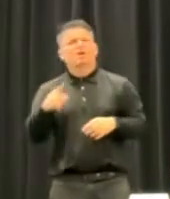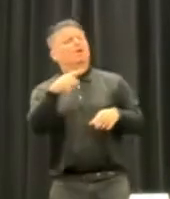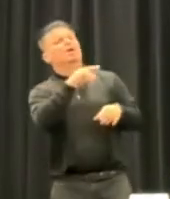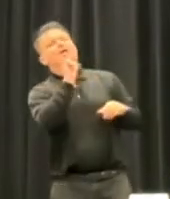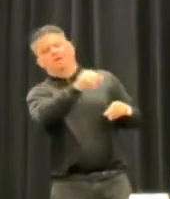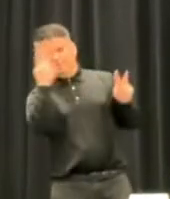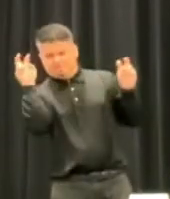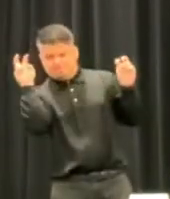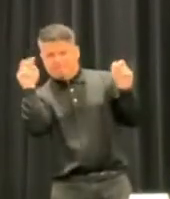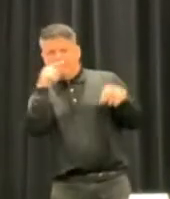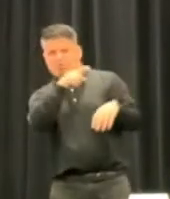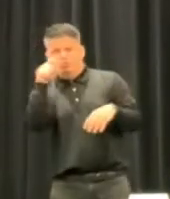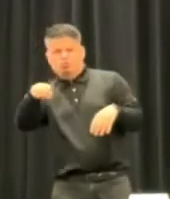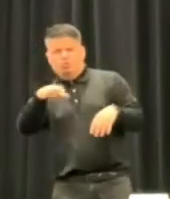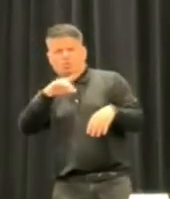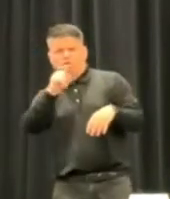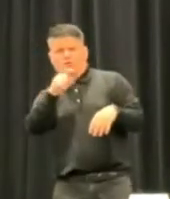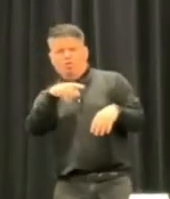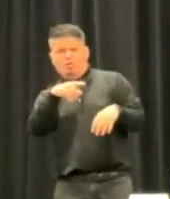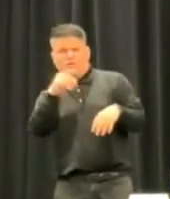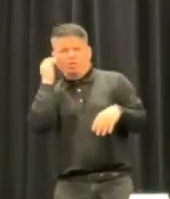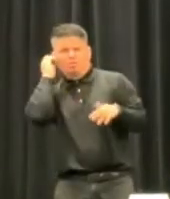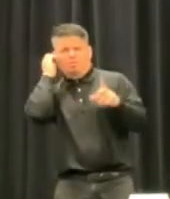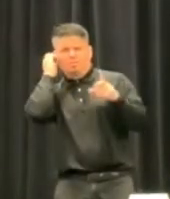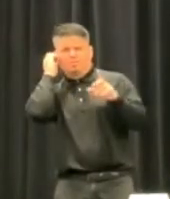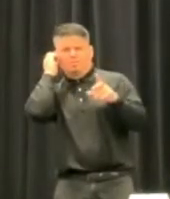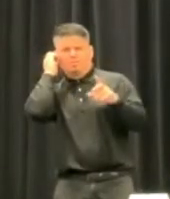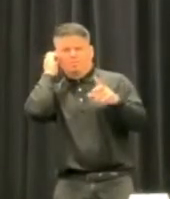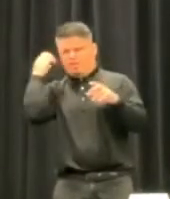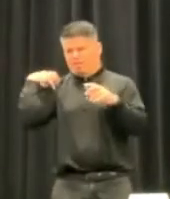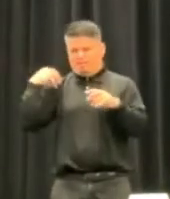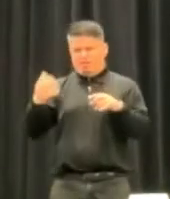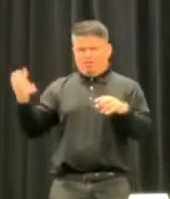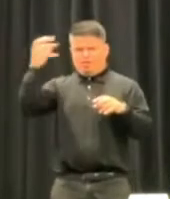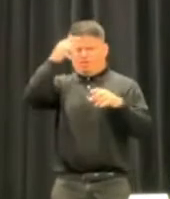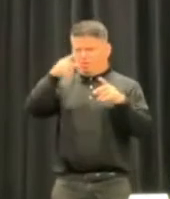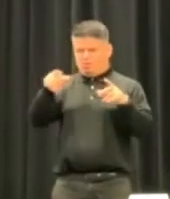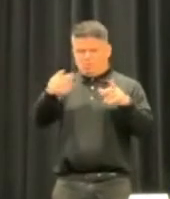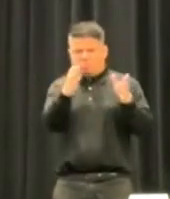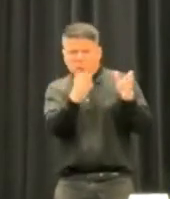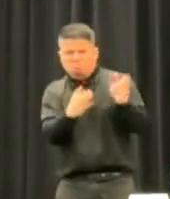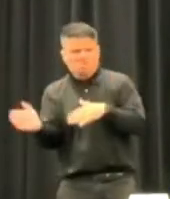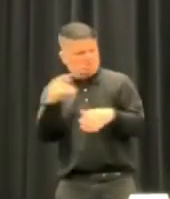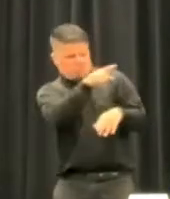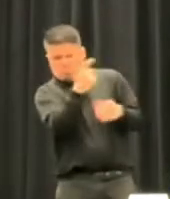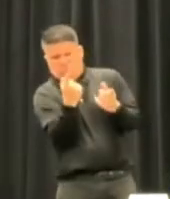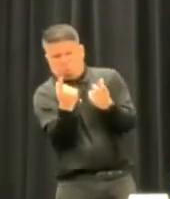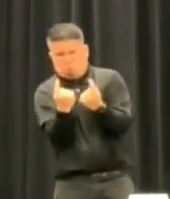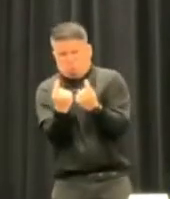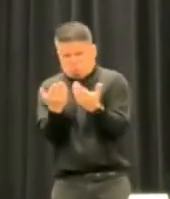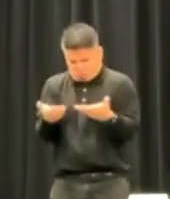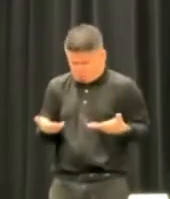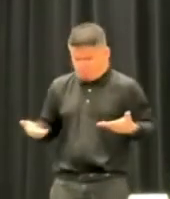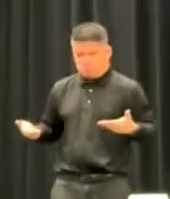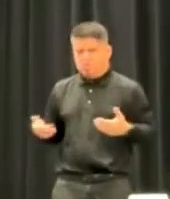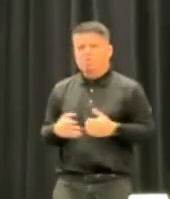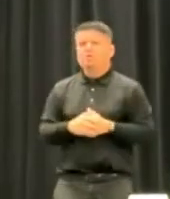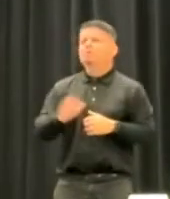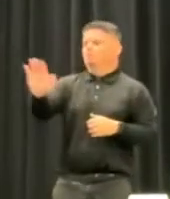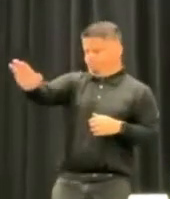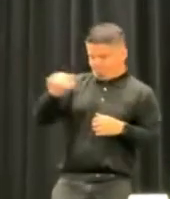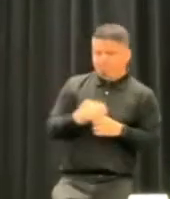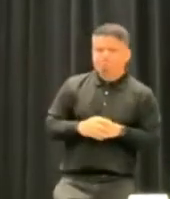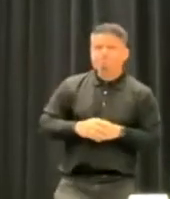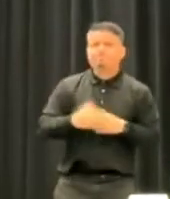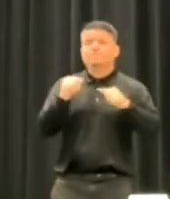que usted recibe el plan entonces que se propone hacer con él el plan lo establece la agencia a base de guías